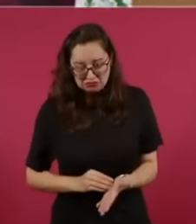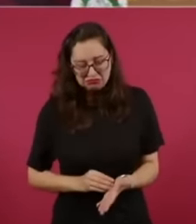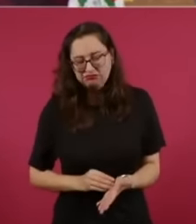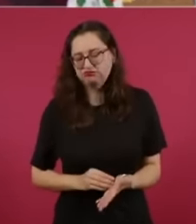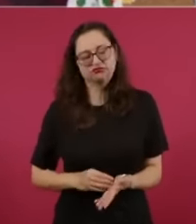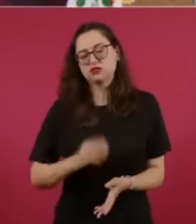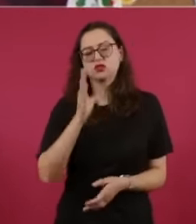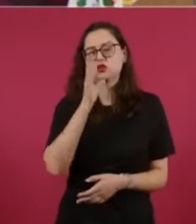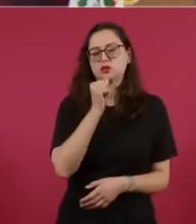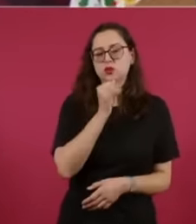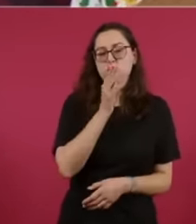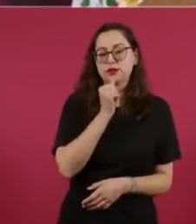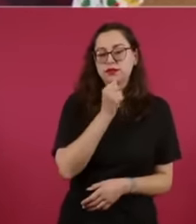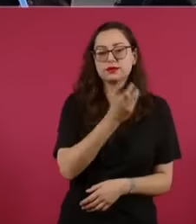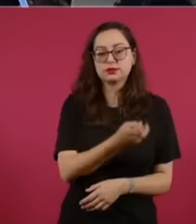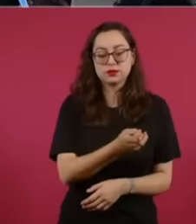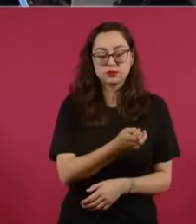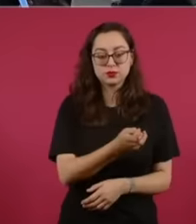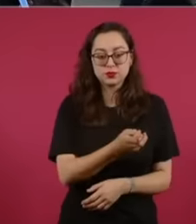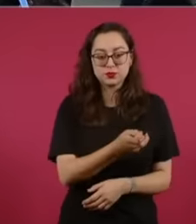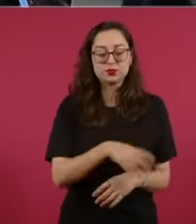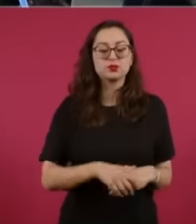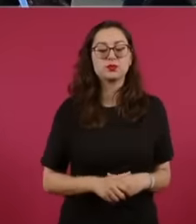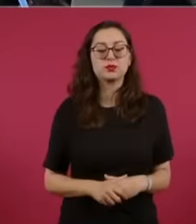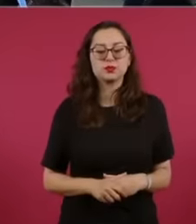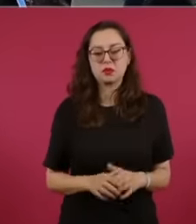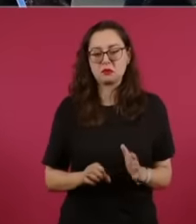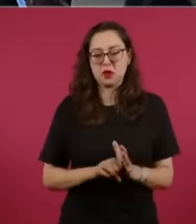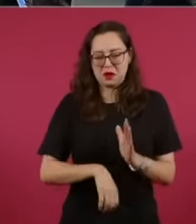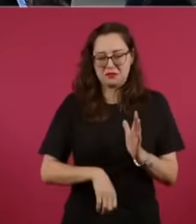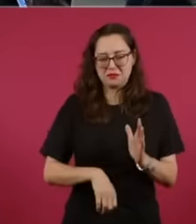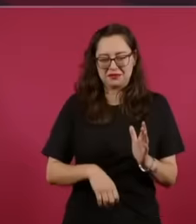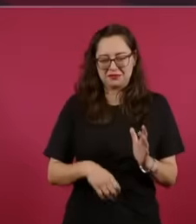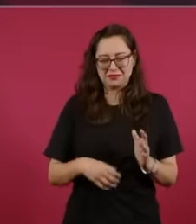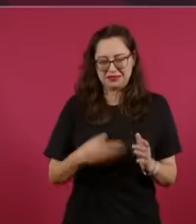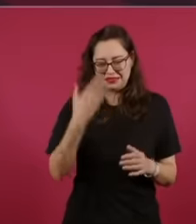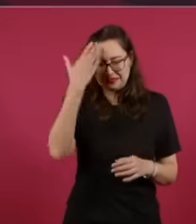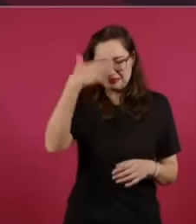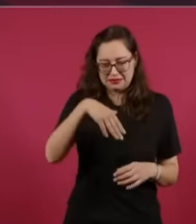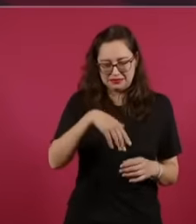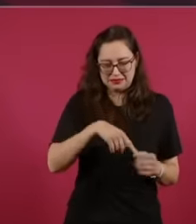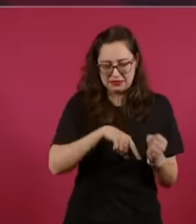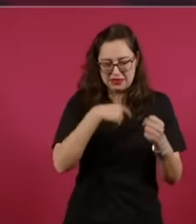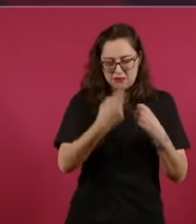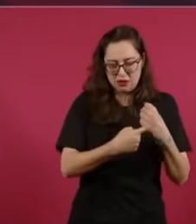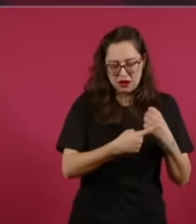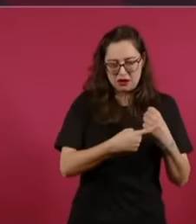una vez más en la pasada elección,